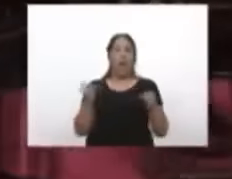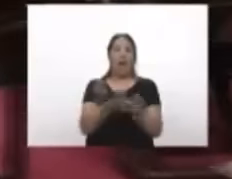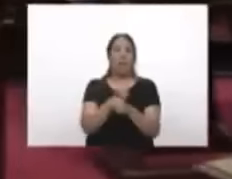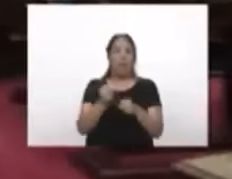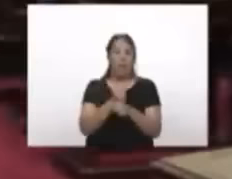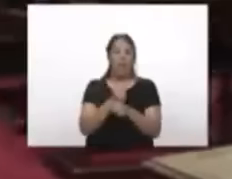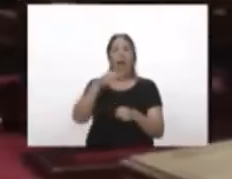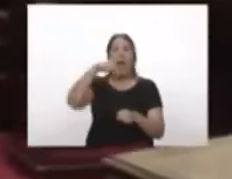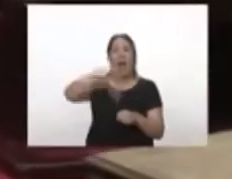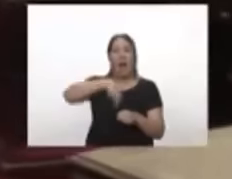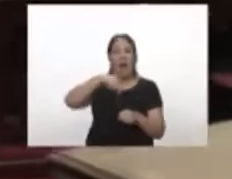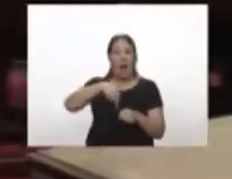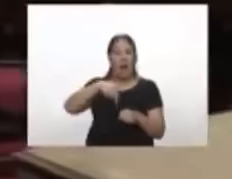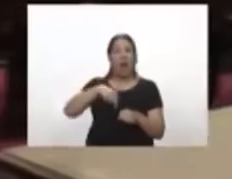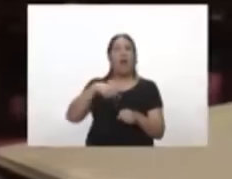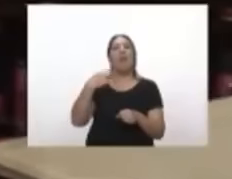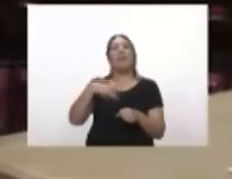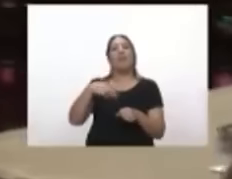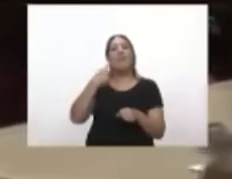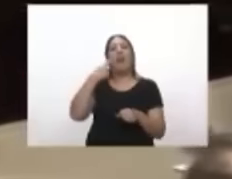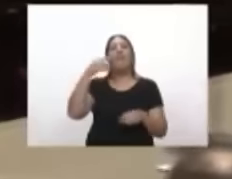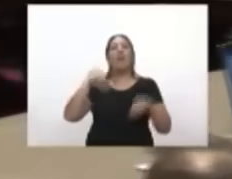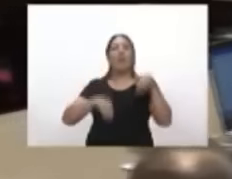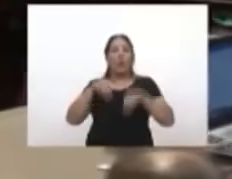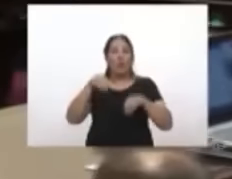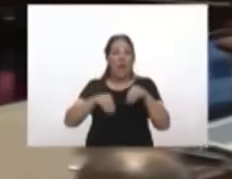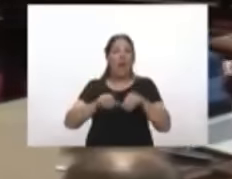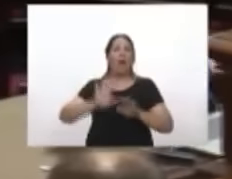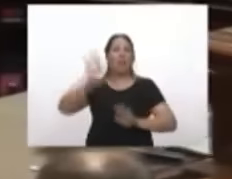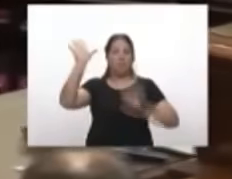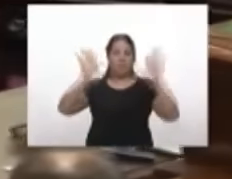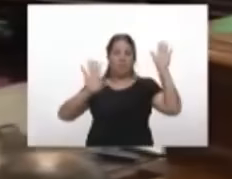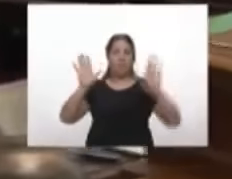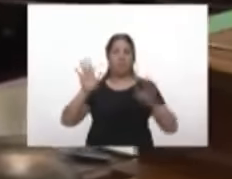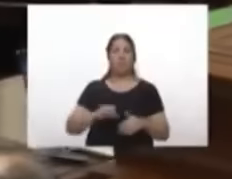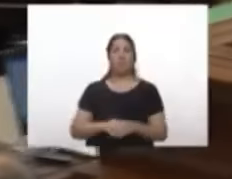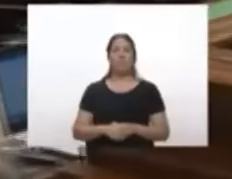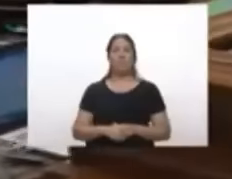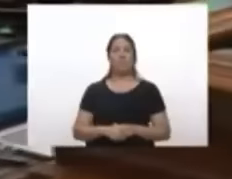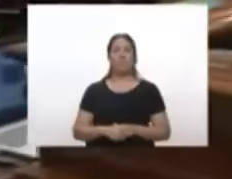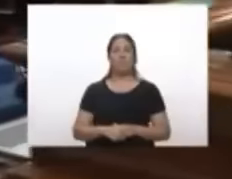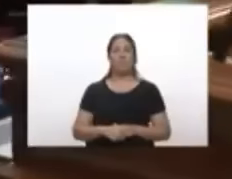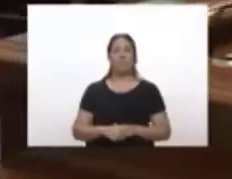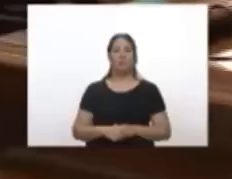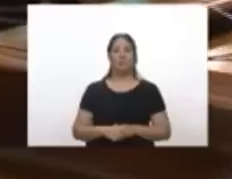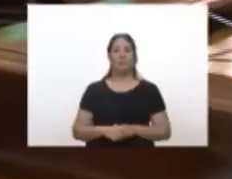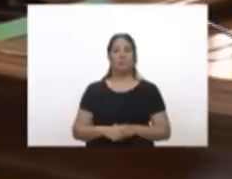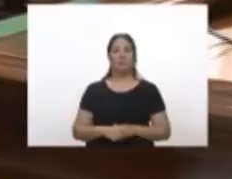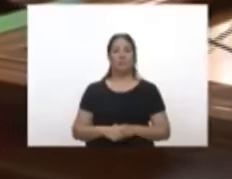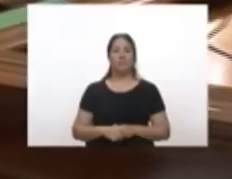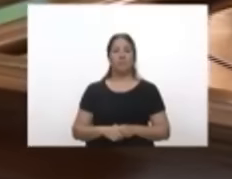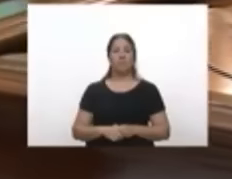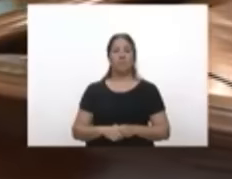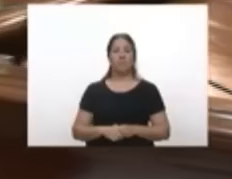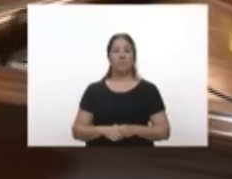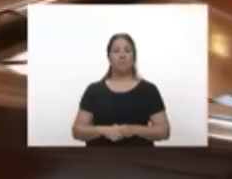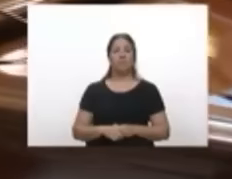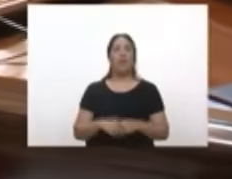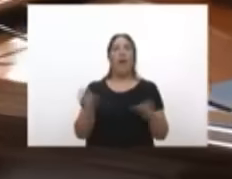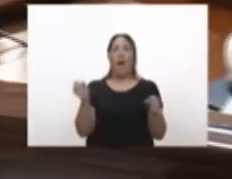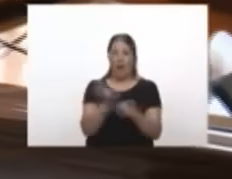otra resolución para desacoplarse de ese mecanismo. También ayer le preguntábamos a Tauche. Así que vamos a ver qué es lo que pasa.